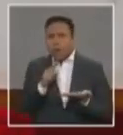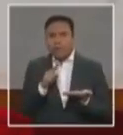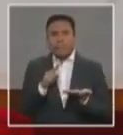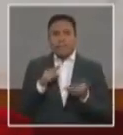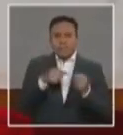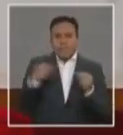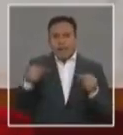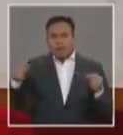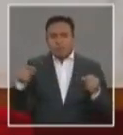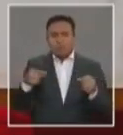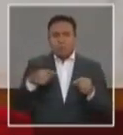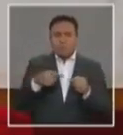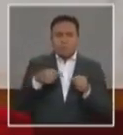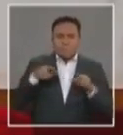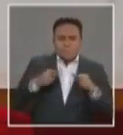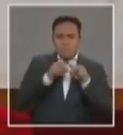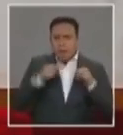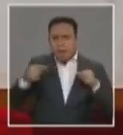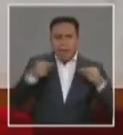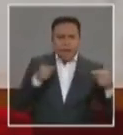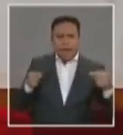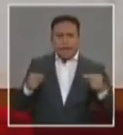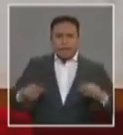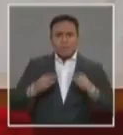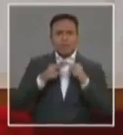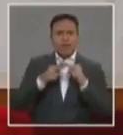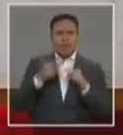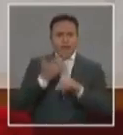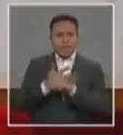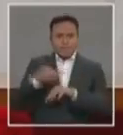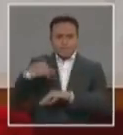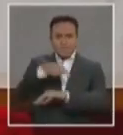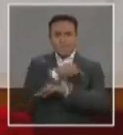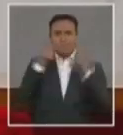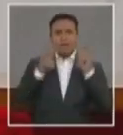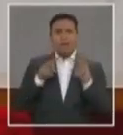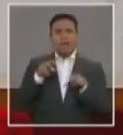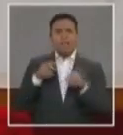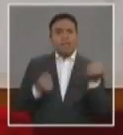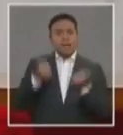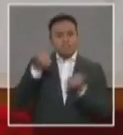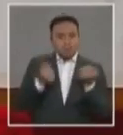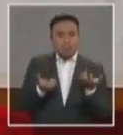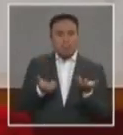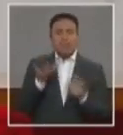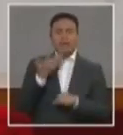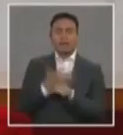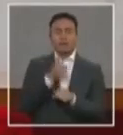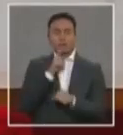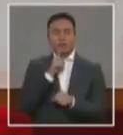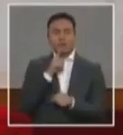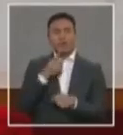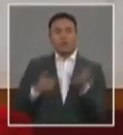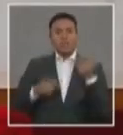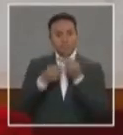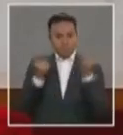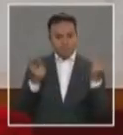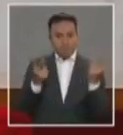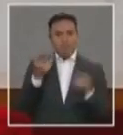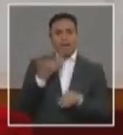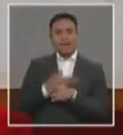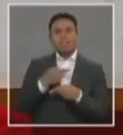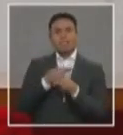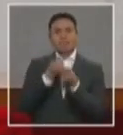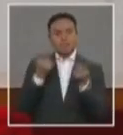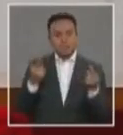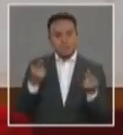eh hoy día tenemos la secuela de lo que ha sido eh la la el Franco deterioro de la